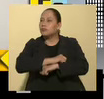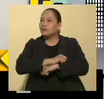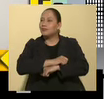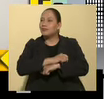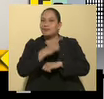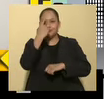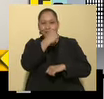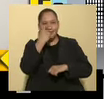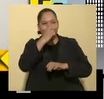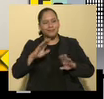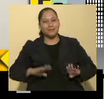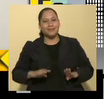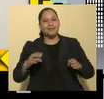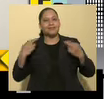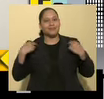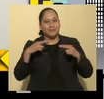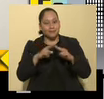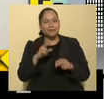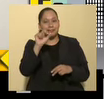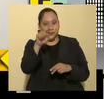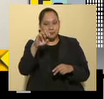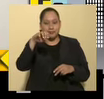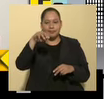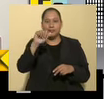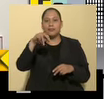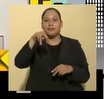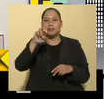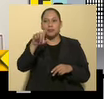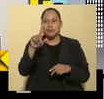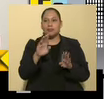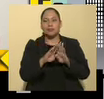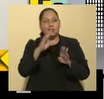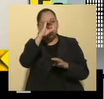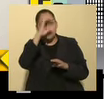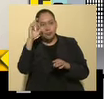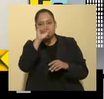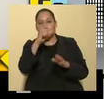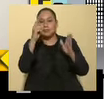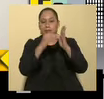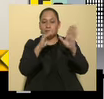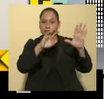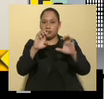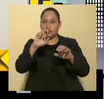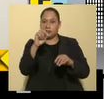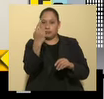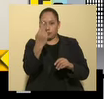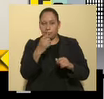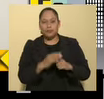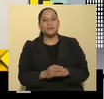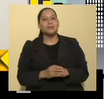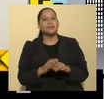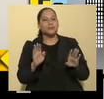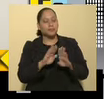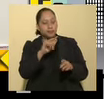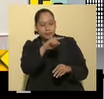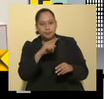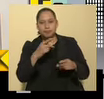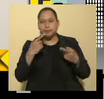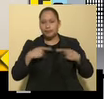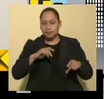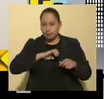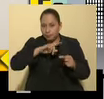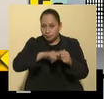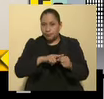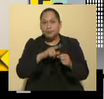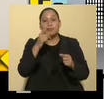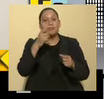es una obra de Manuel Uchurri, un autorretrato de 1931, una colección particular, y la intención